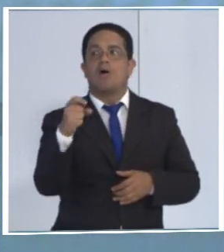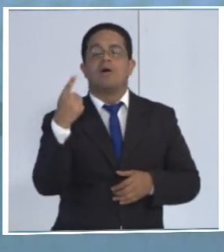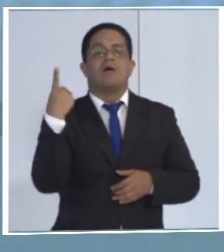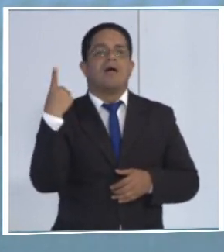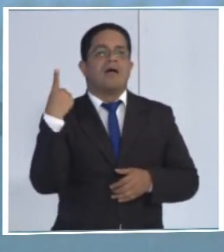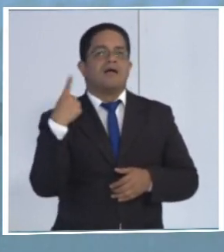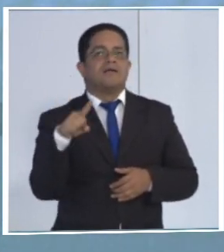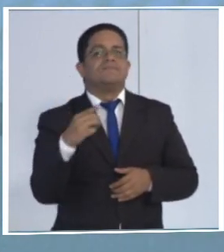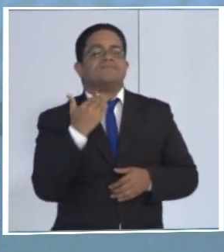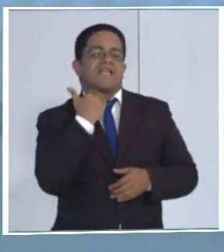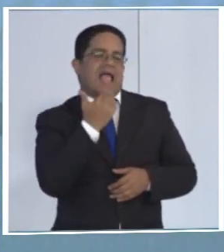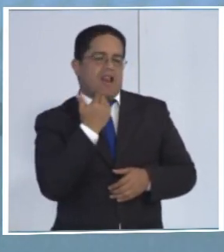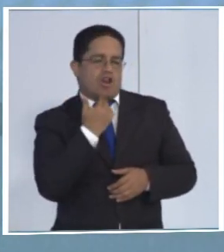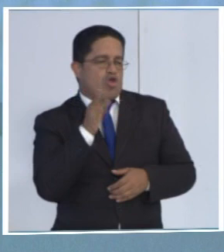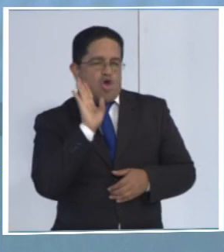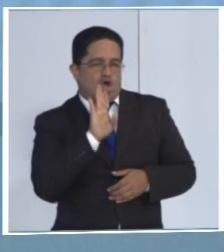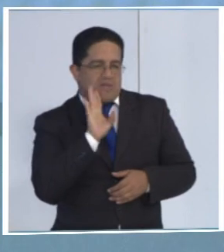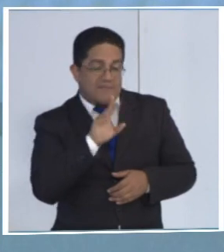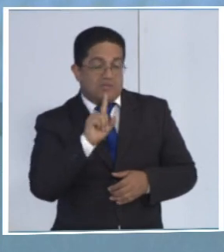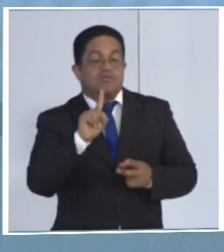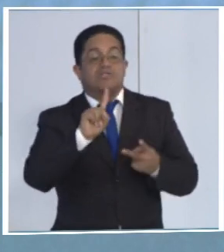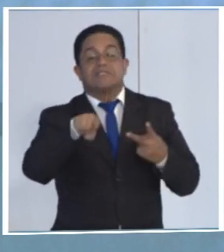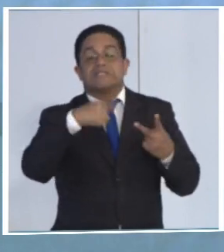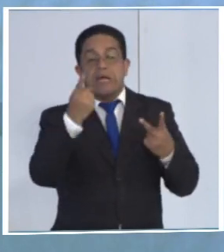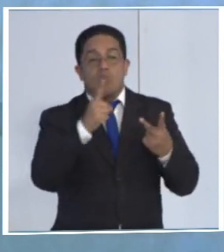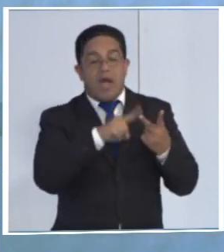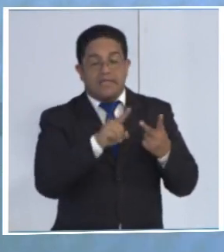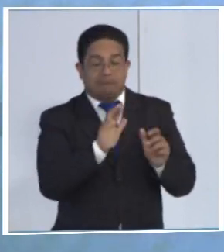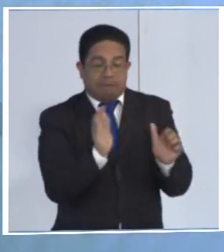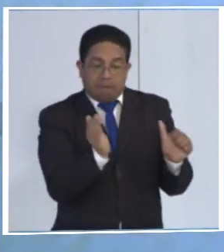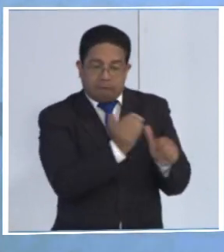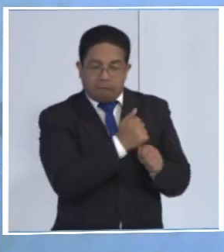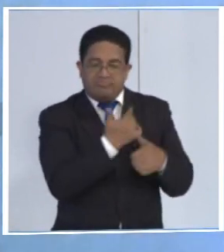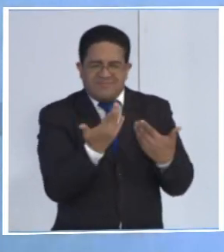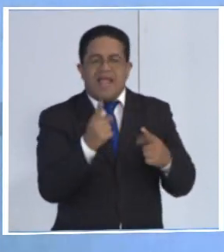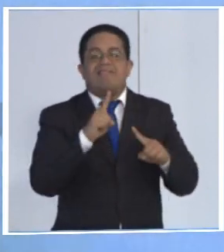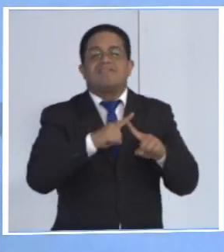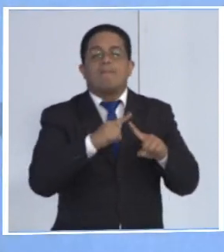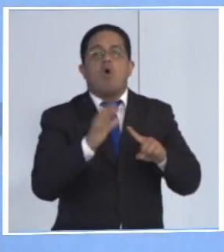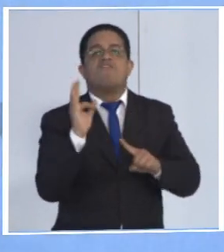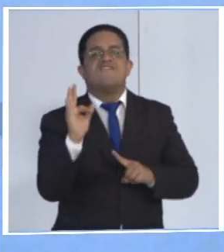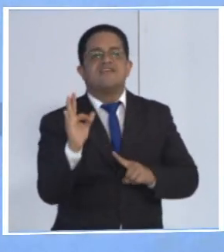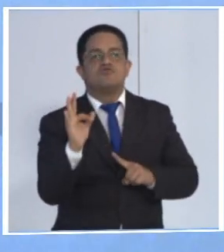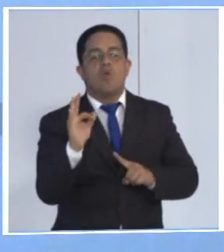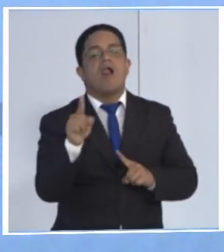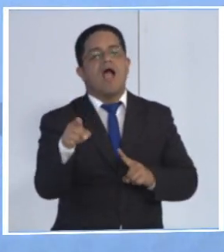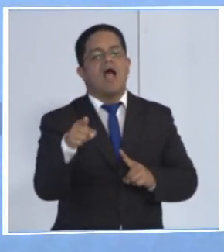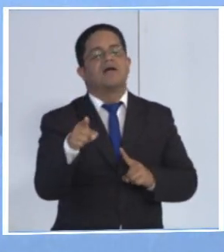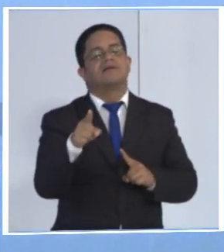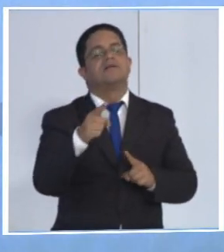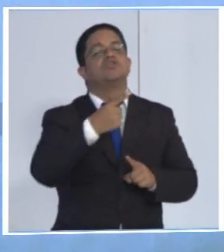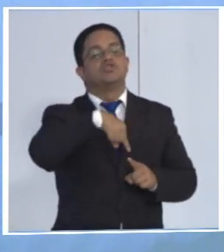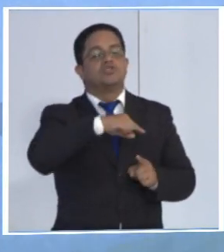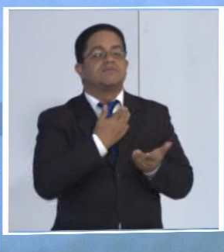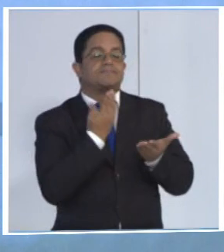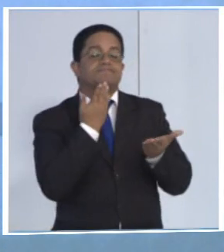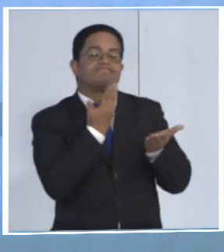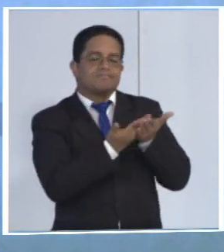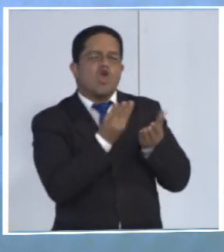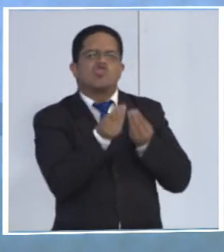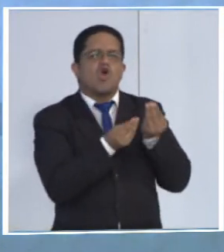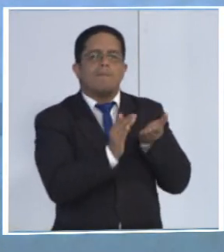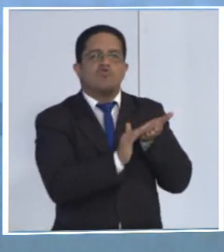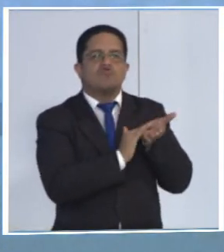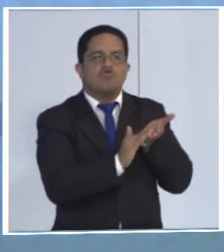que puede estar contaminada. Después de esto, una vez hayamos determinado qué tipo de fístula es, vamos a plantear una resolución